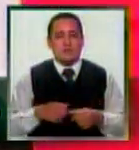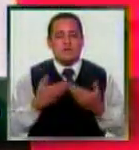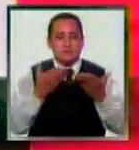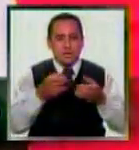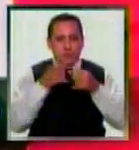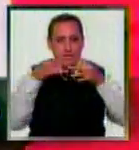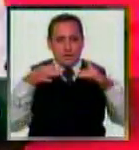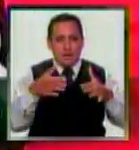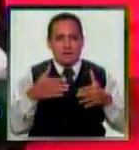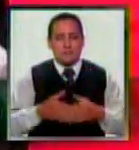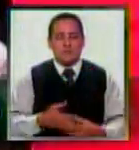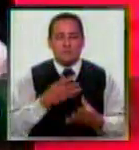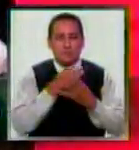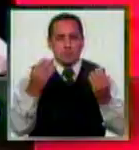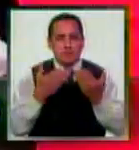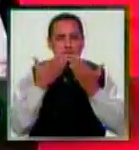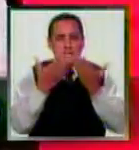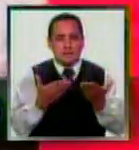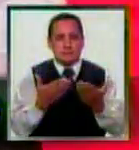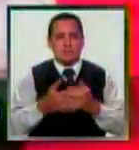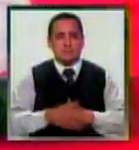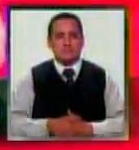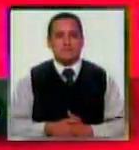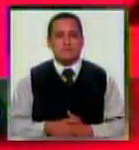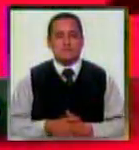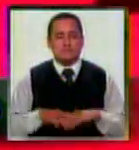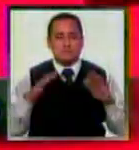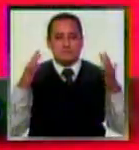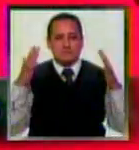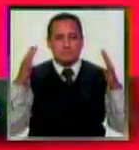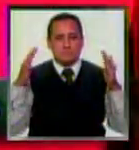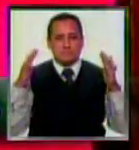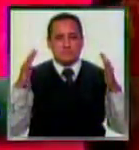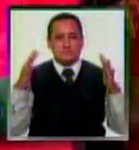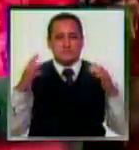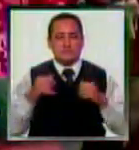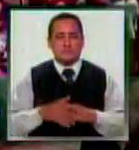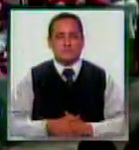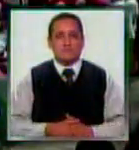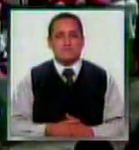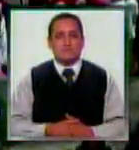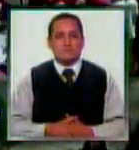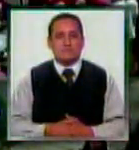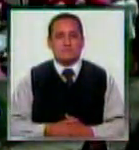se lo bendiga. Muchísimas gracias.